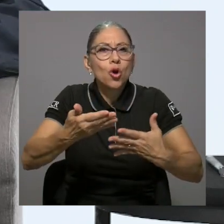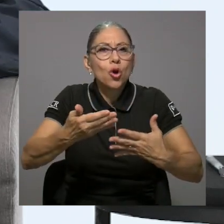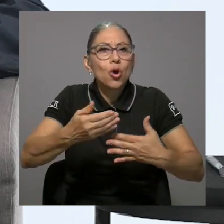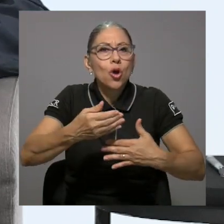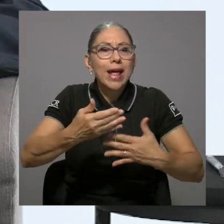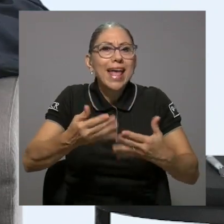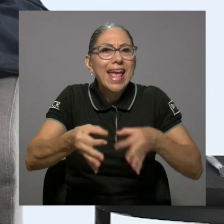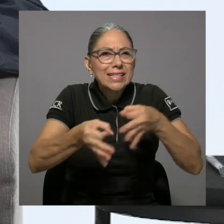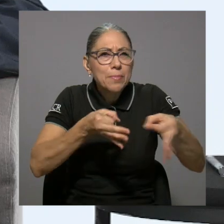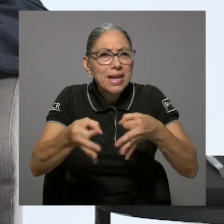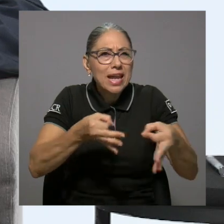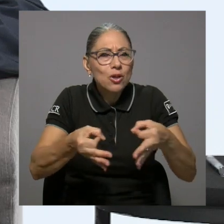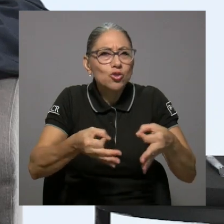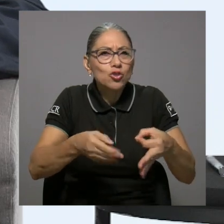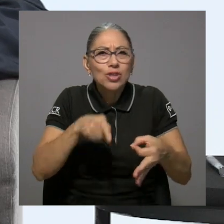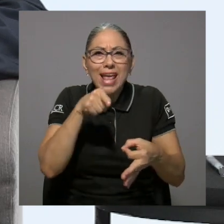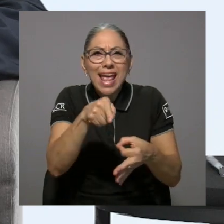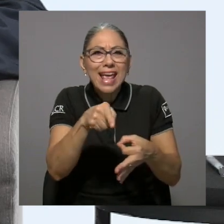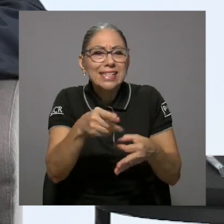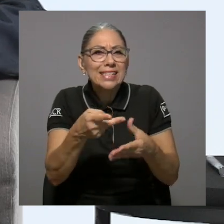dar ese paso adicional